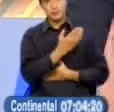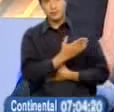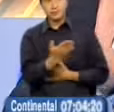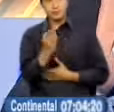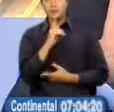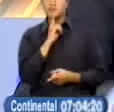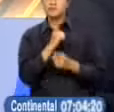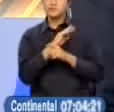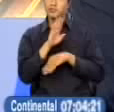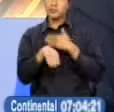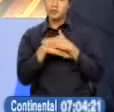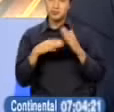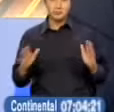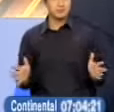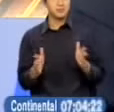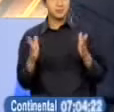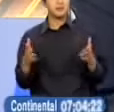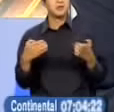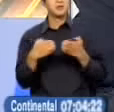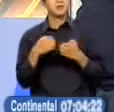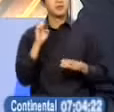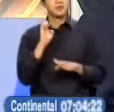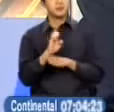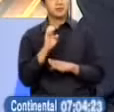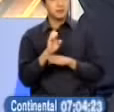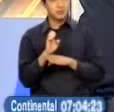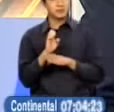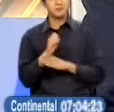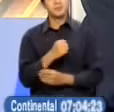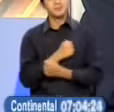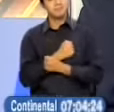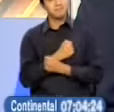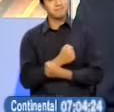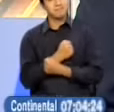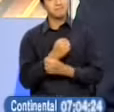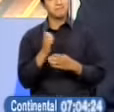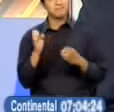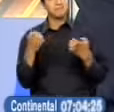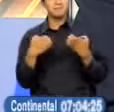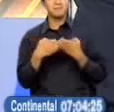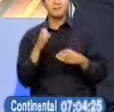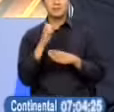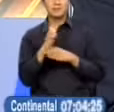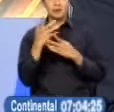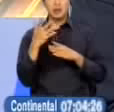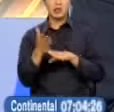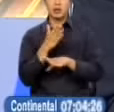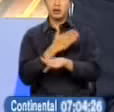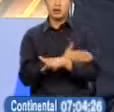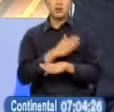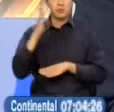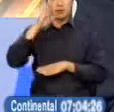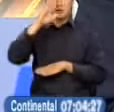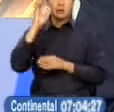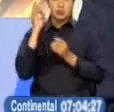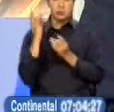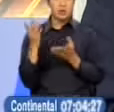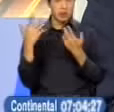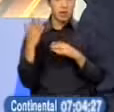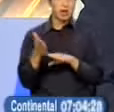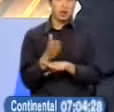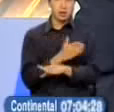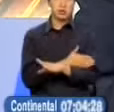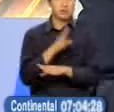conciertos todo alentar a la selección a la famosa tree a nuestra querida tree porque ya se lo venció al a brasil en el pasado